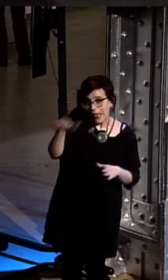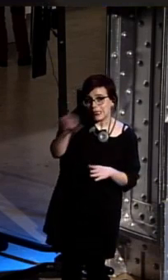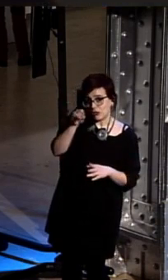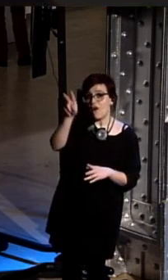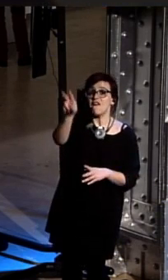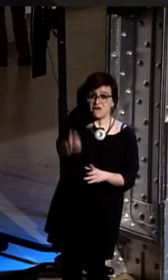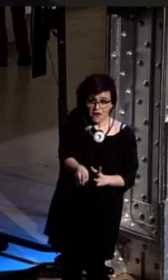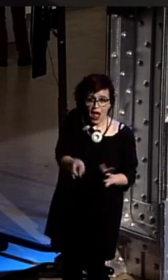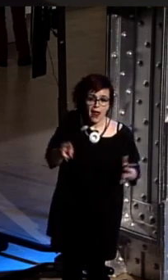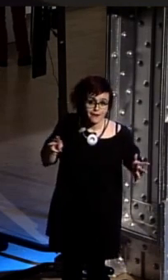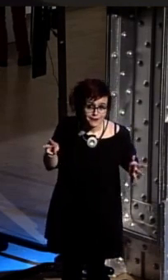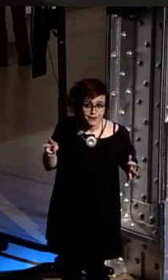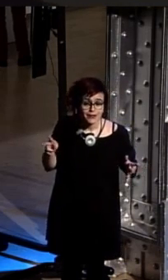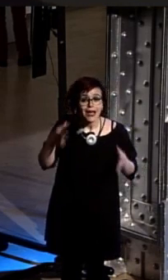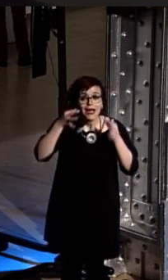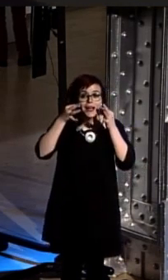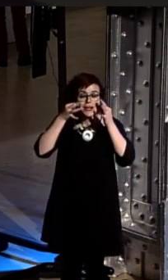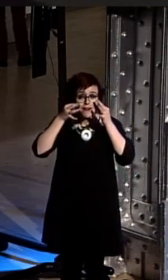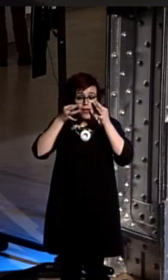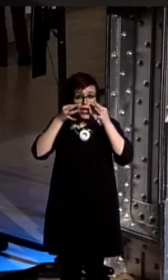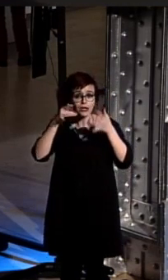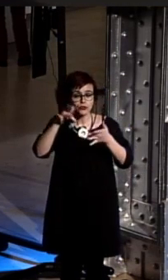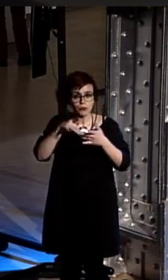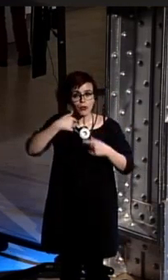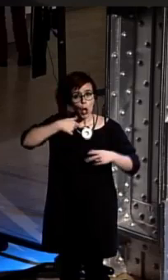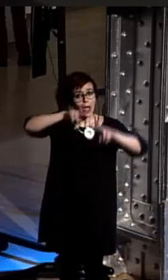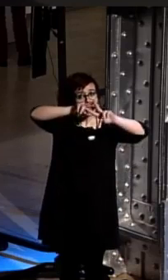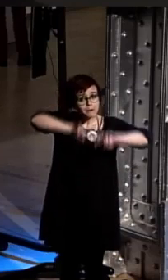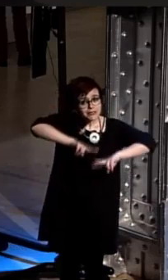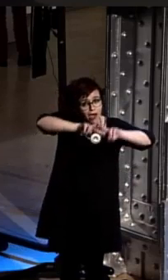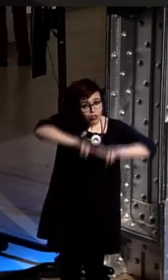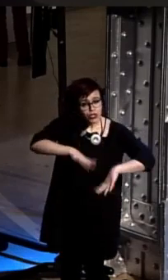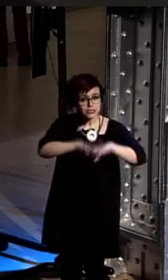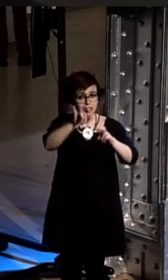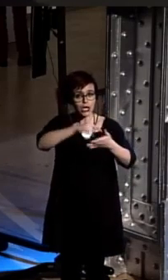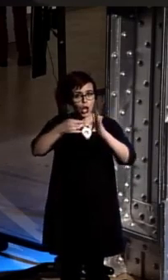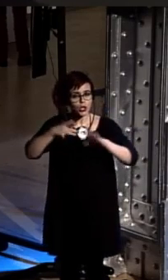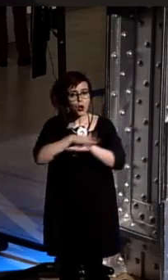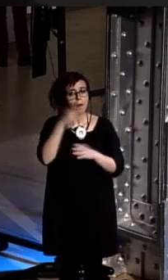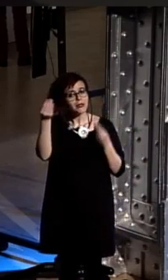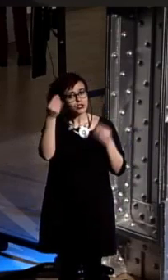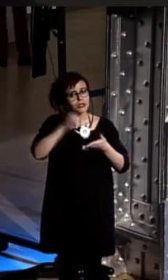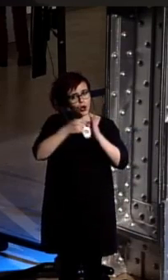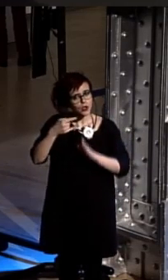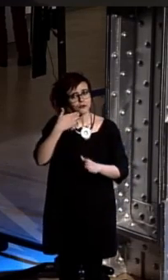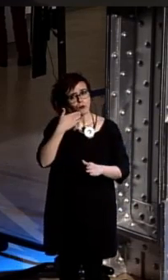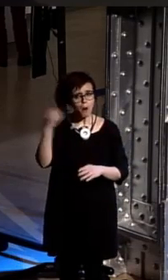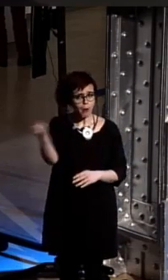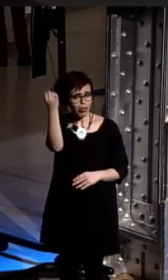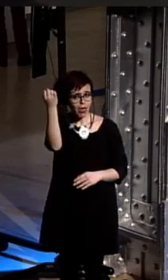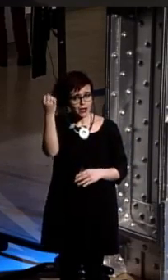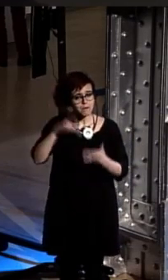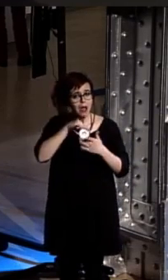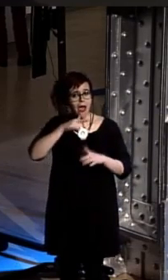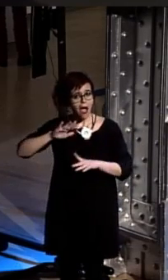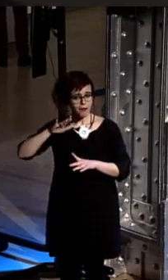Está claro y es una de las motivaciones por las que hago investigación en tecnología. Creo en el poder de la tecnología para tener un